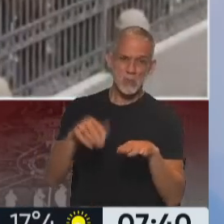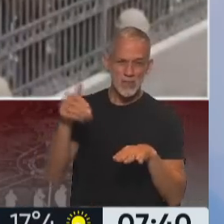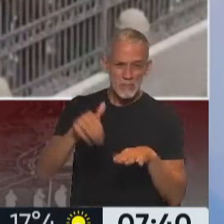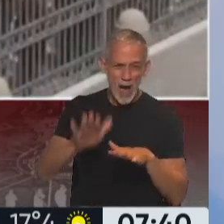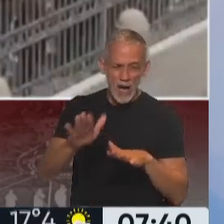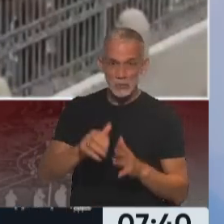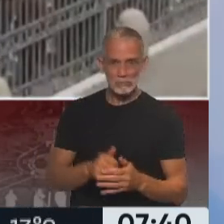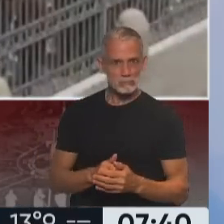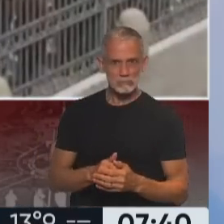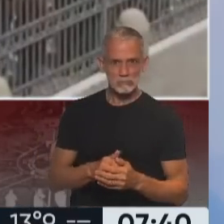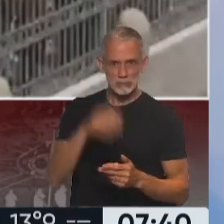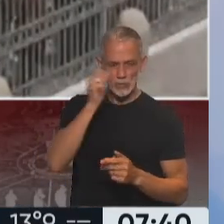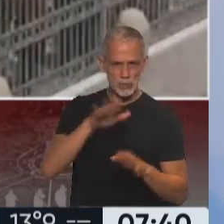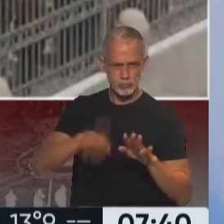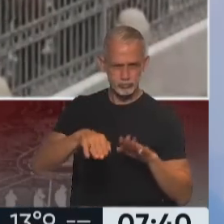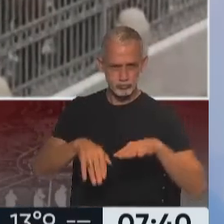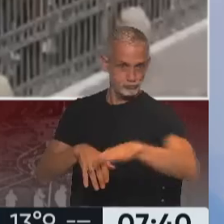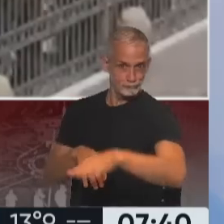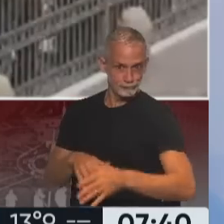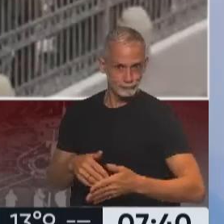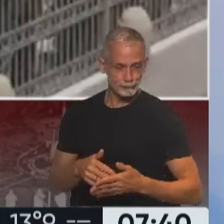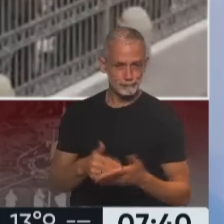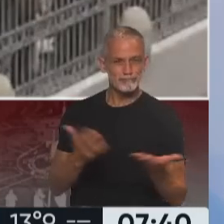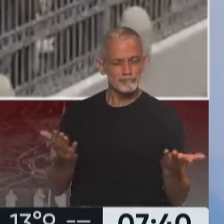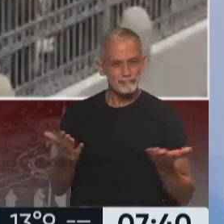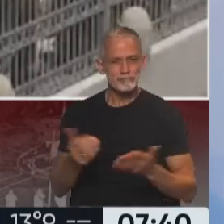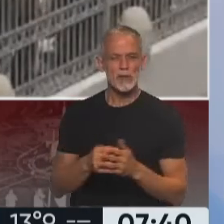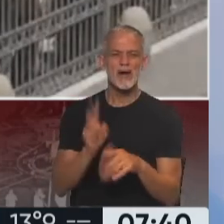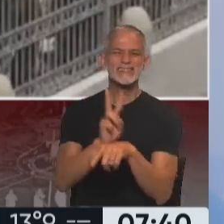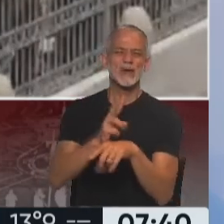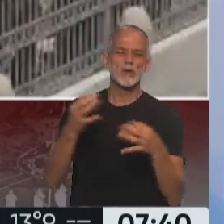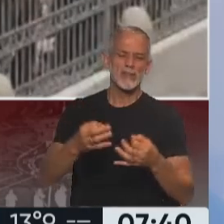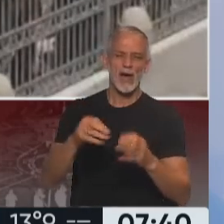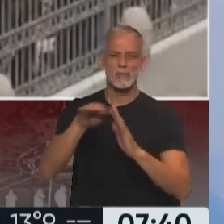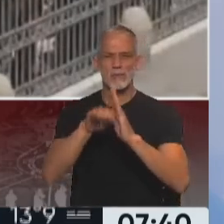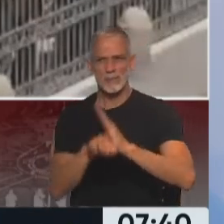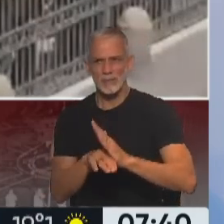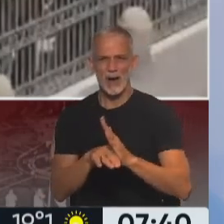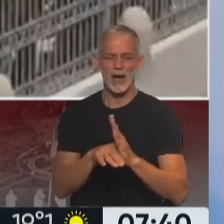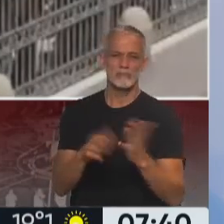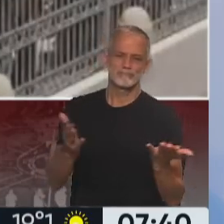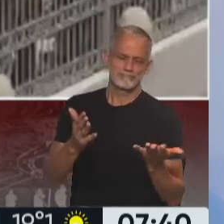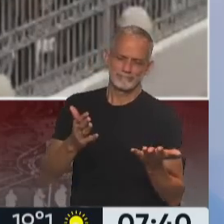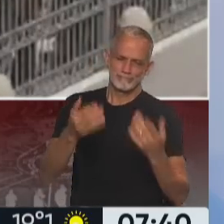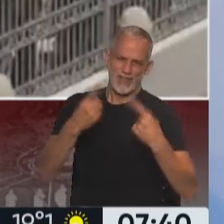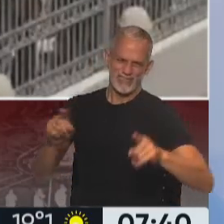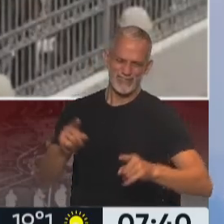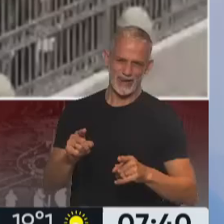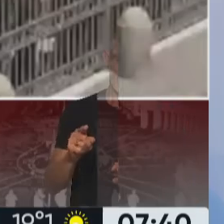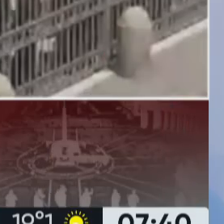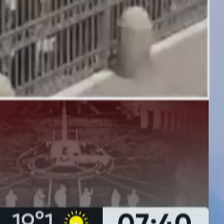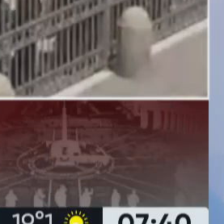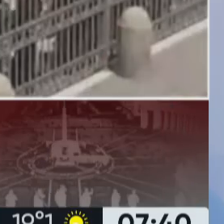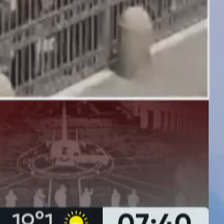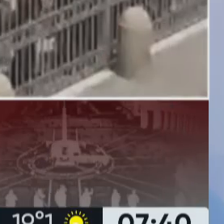Correcto. Pero obviamente con el asunto de la medida de seguridad, las cosas cambian a Me parece último que la decisión momento, tuvo el